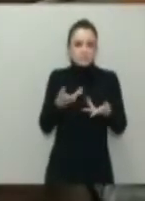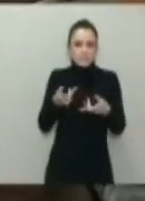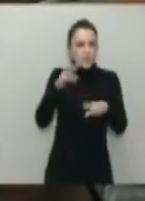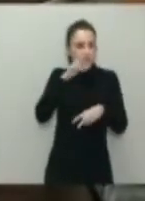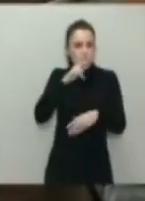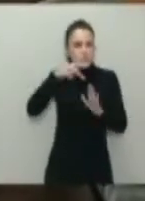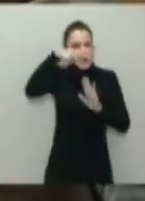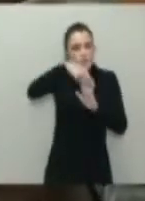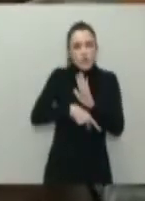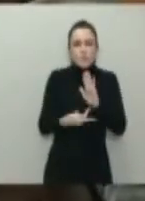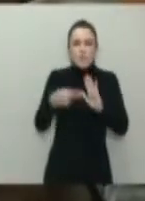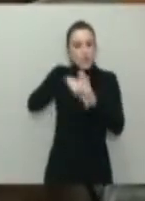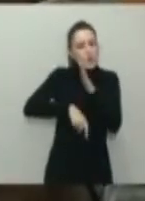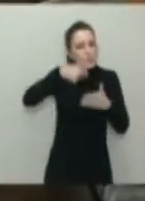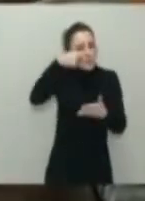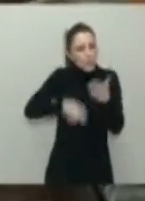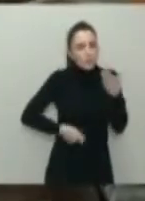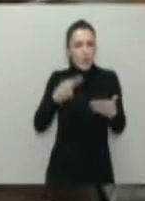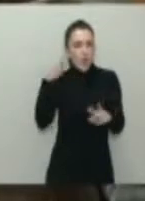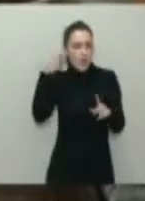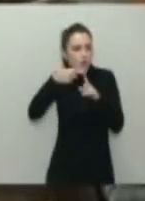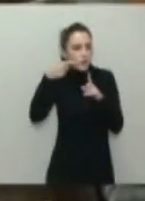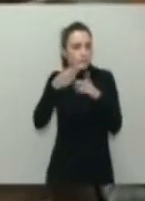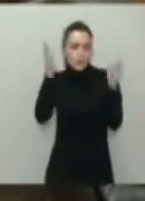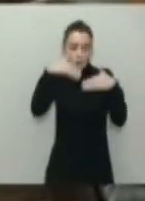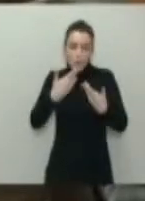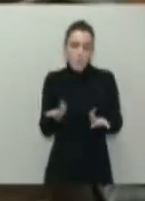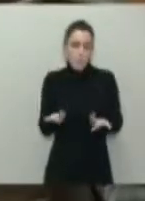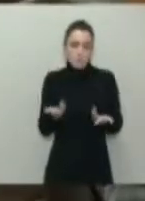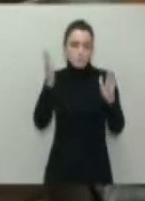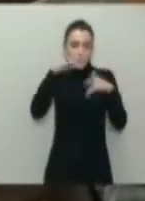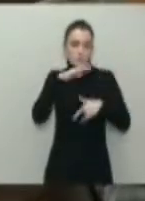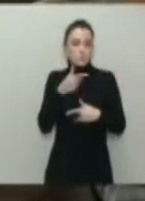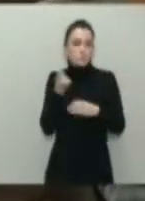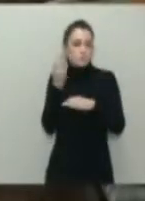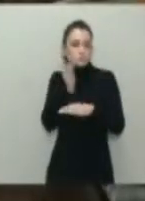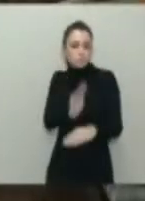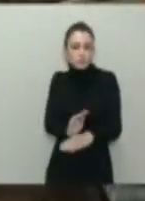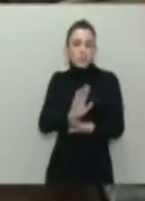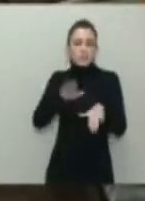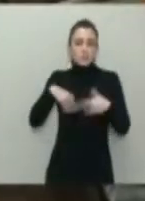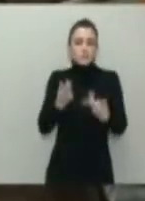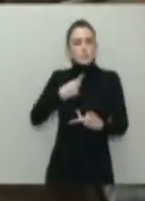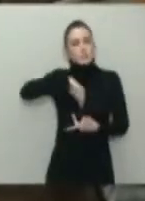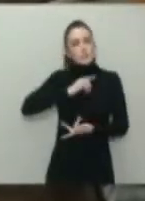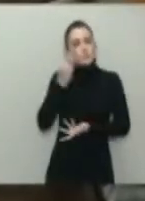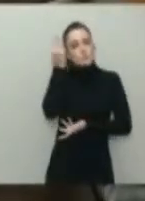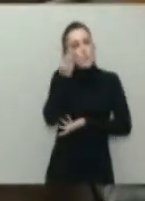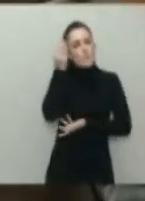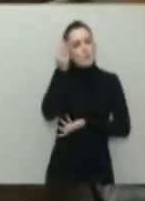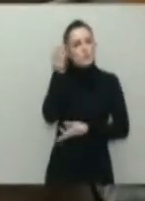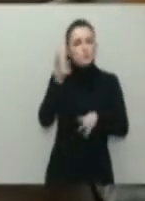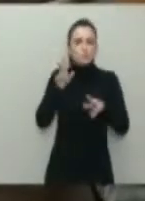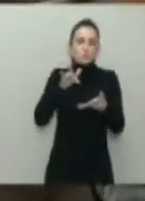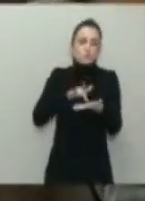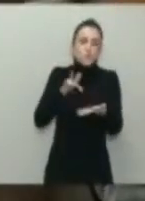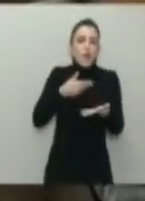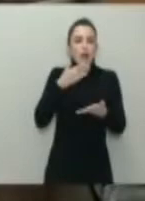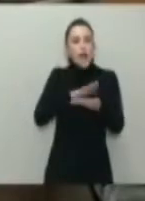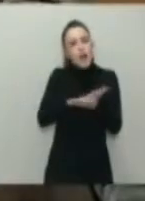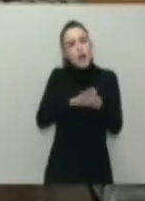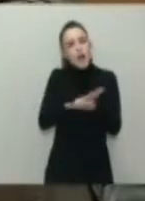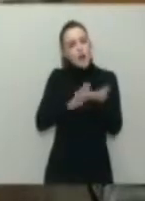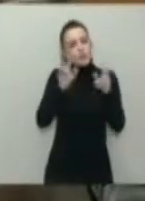que anualmente se fije esa contribución. Y nos parece que a la hora de hablar de una verdadera reforma del sistema de